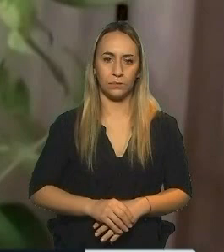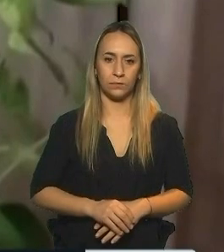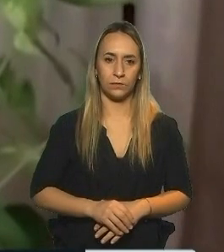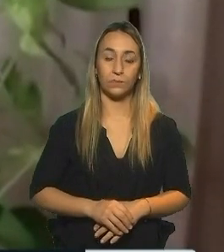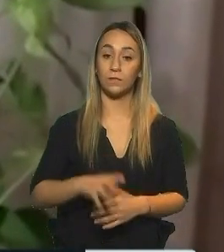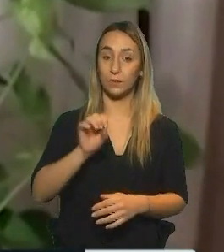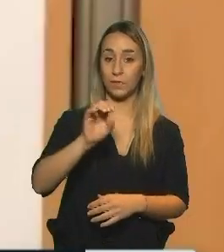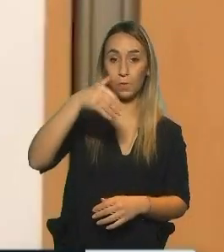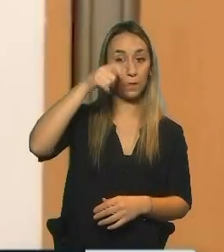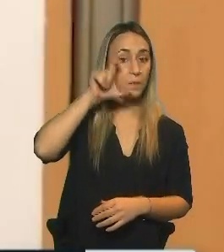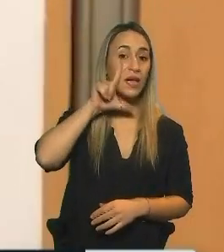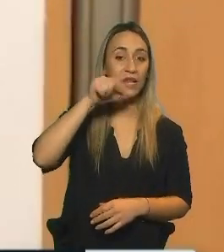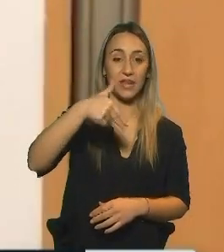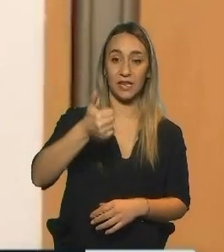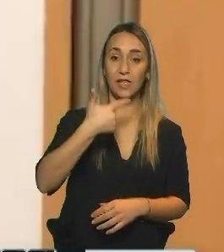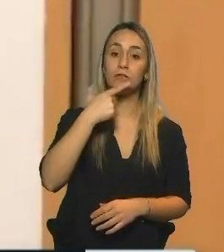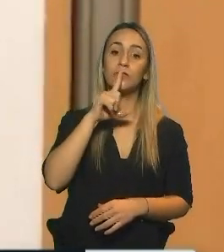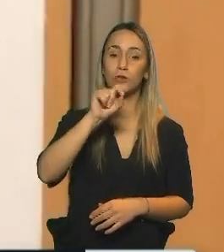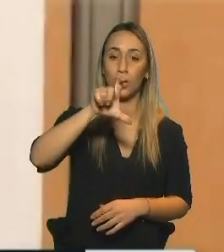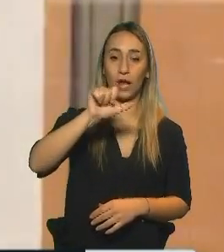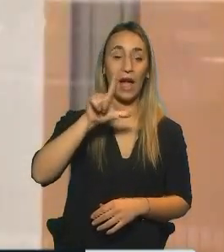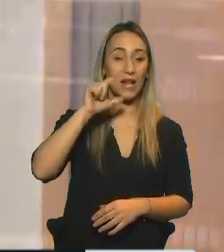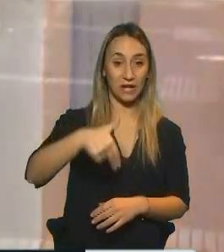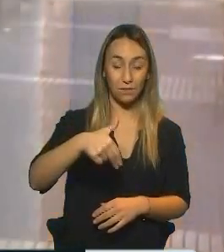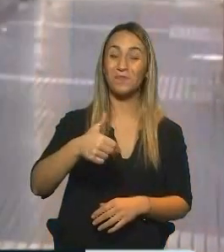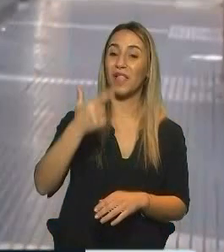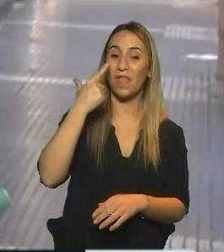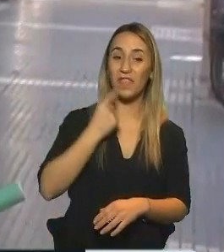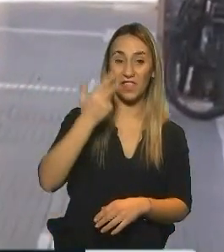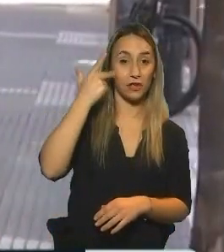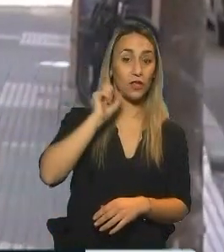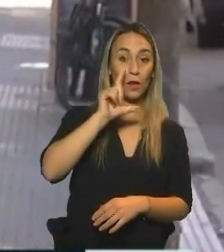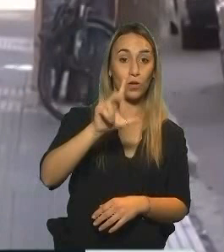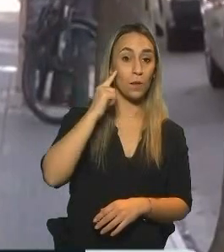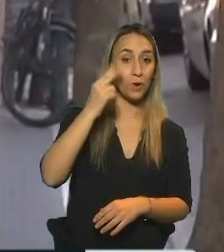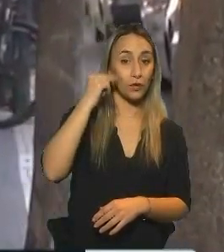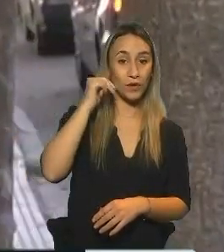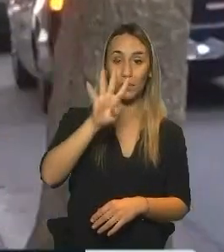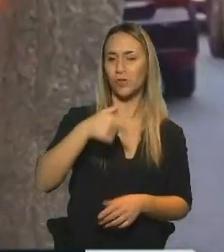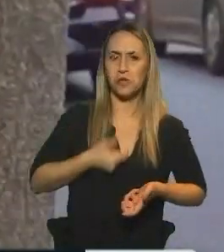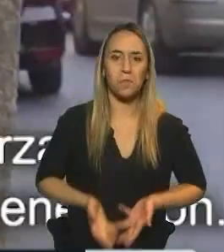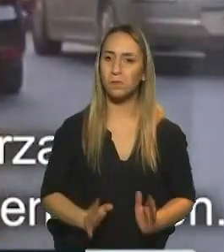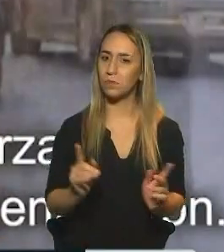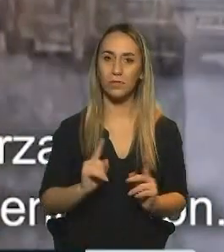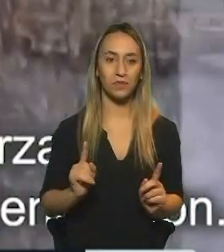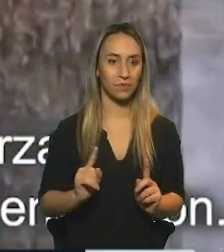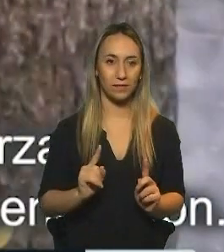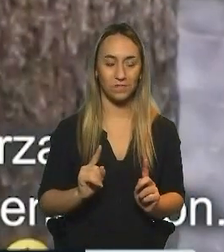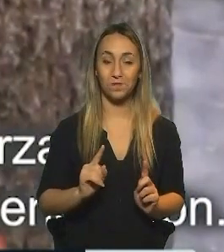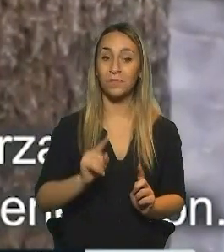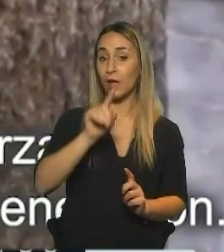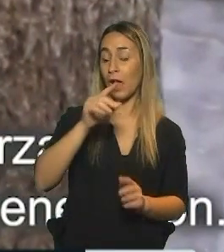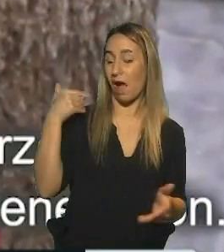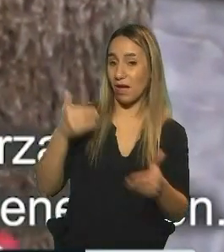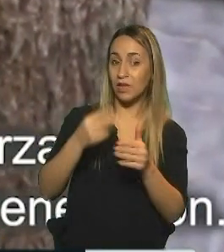Mi nombre es Melina Stokalin y el 18 de julio de 1994 no había nacido. A 27 años